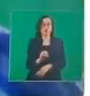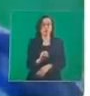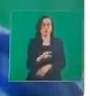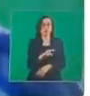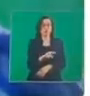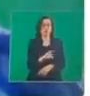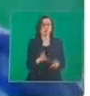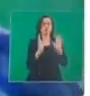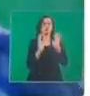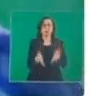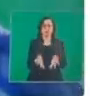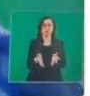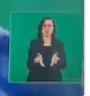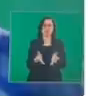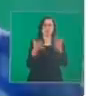su